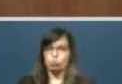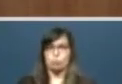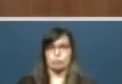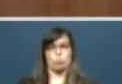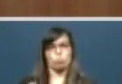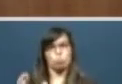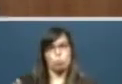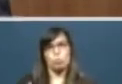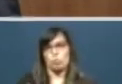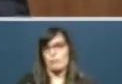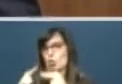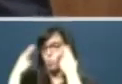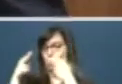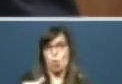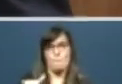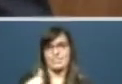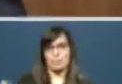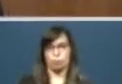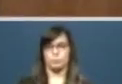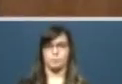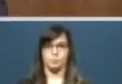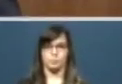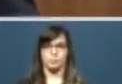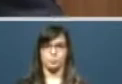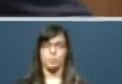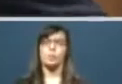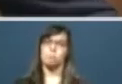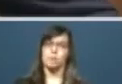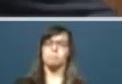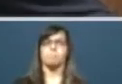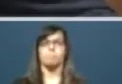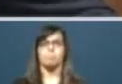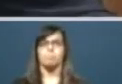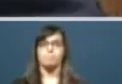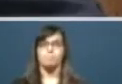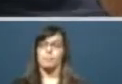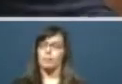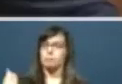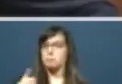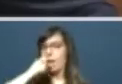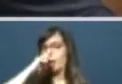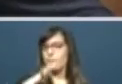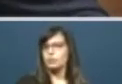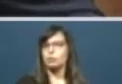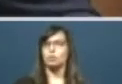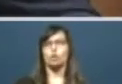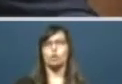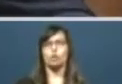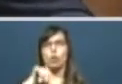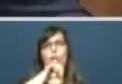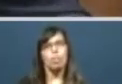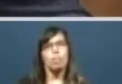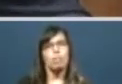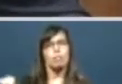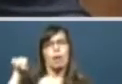servicios públicos esenciales pues bien a lo largo de todos estos años hemos defendido la